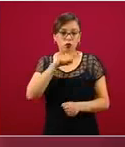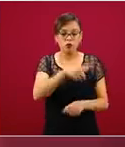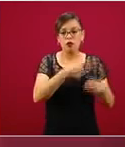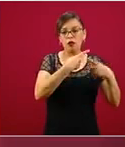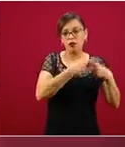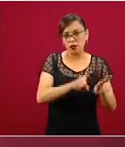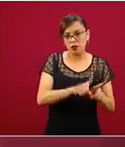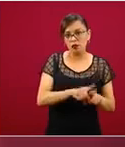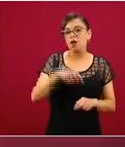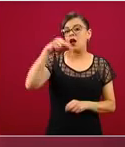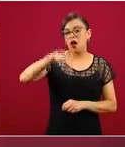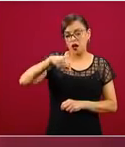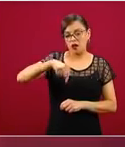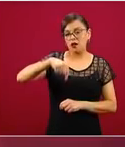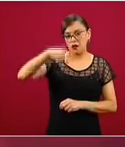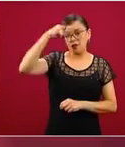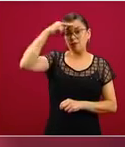país.